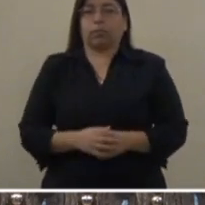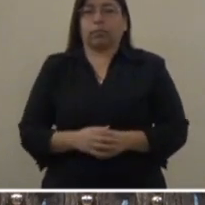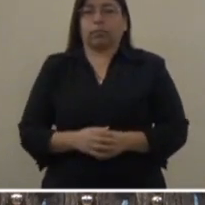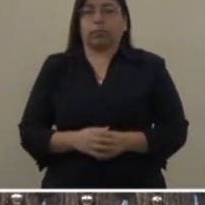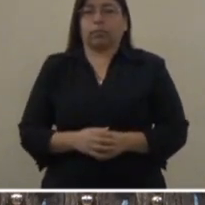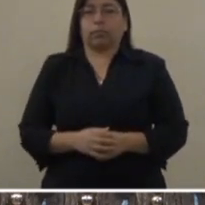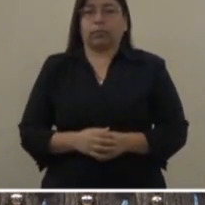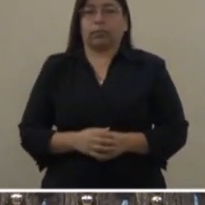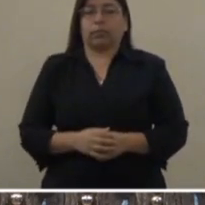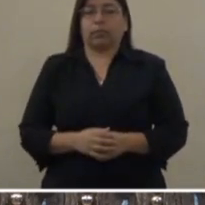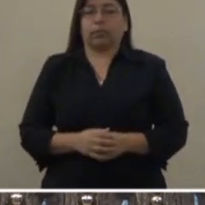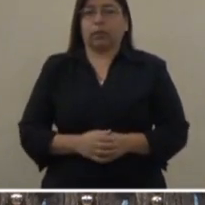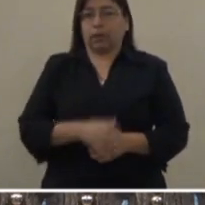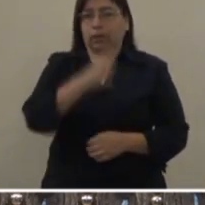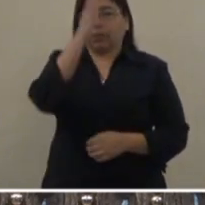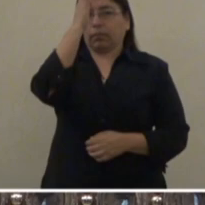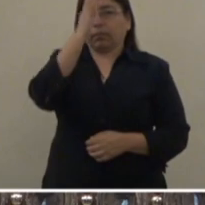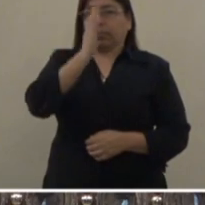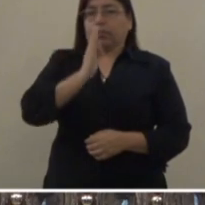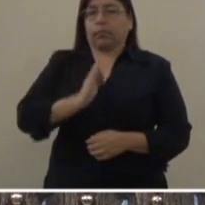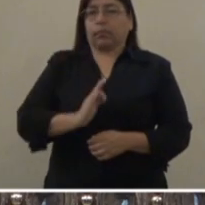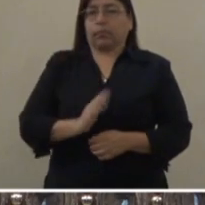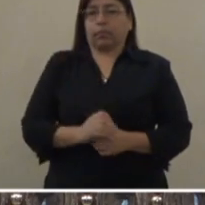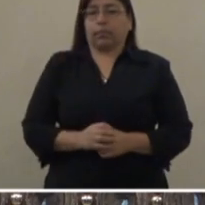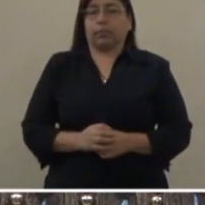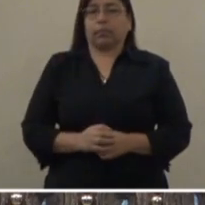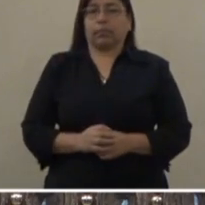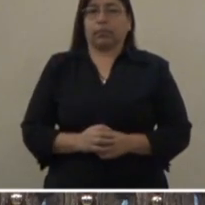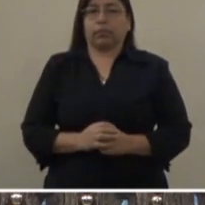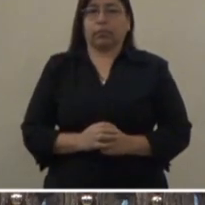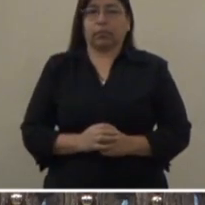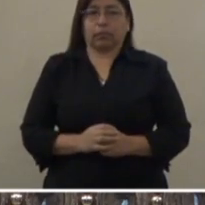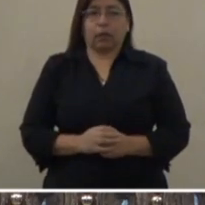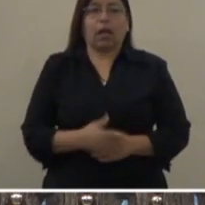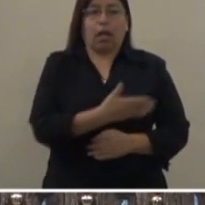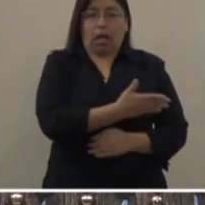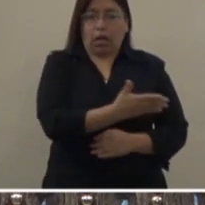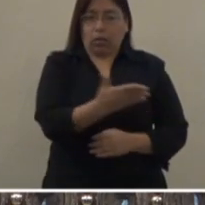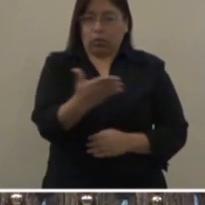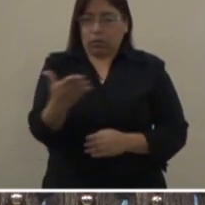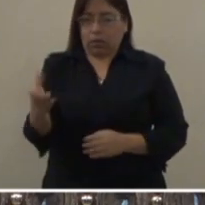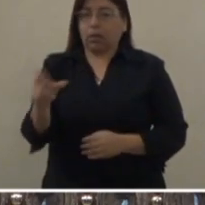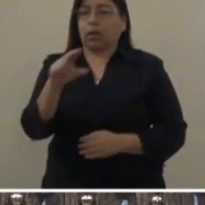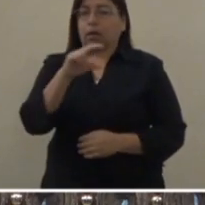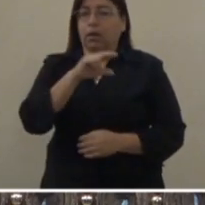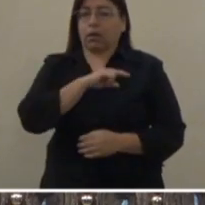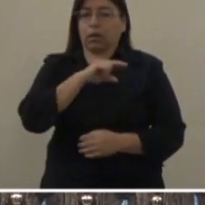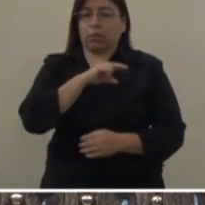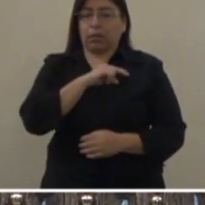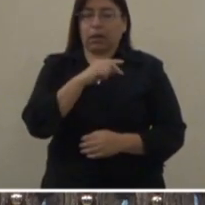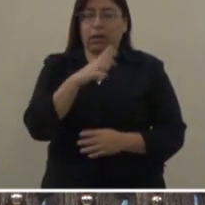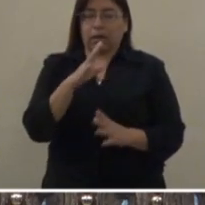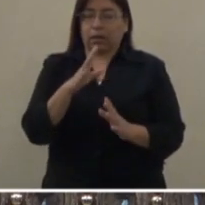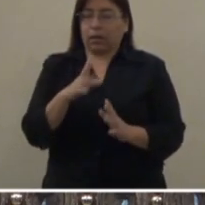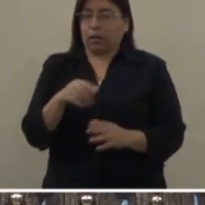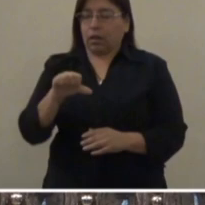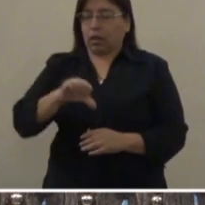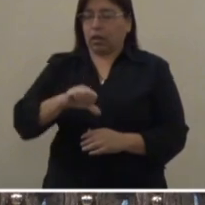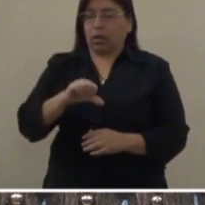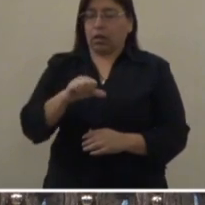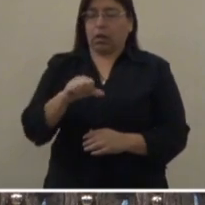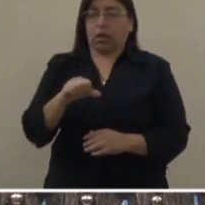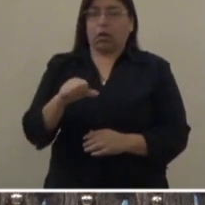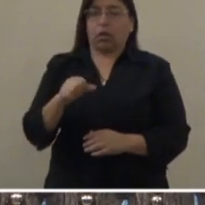celebración eucarística, de modo especial ustedes que van a recibir hoy el sacramento